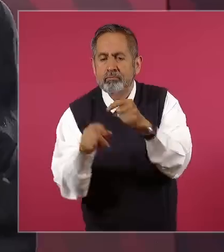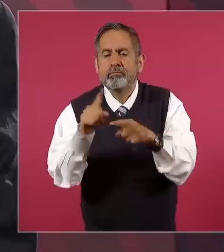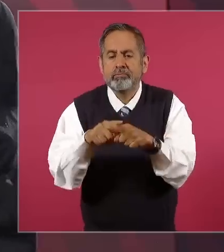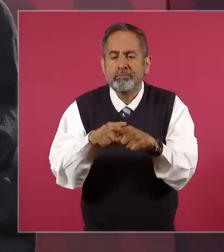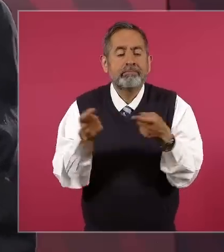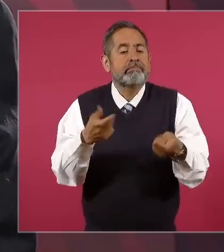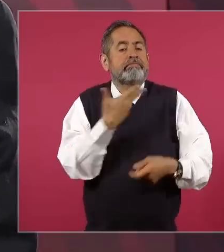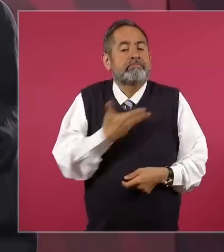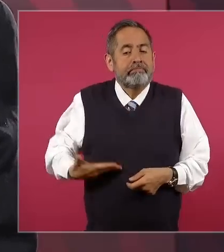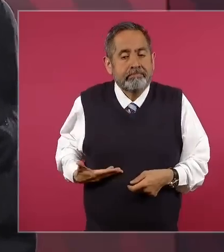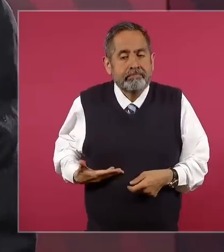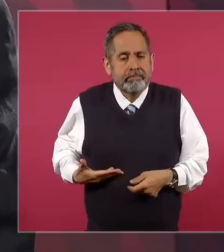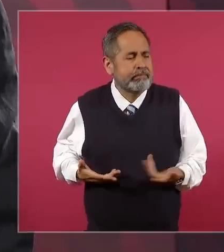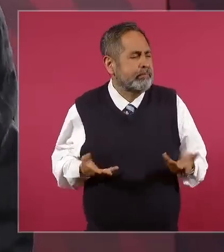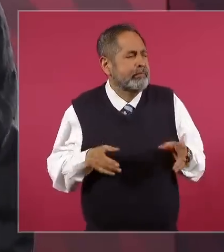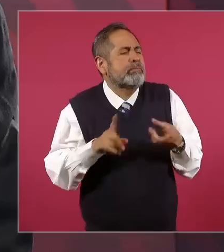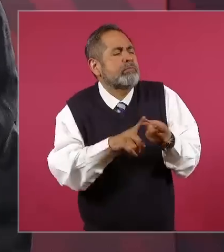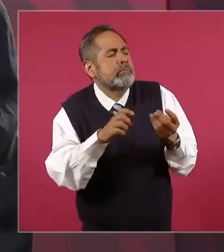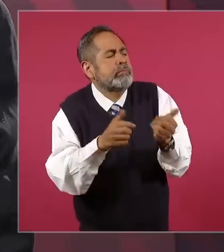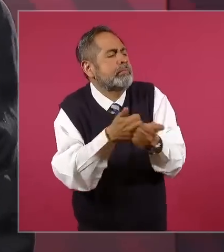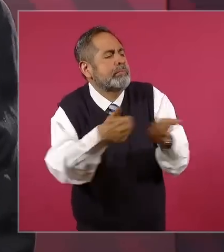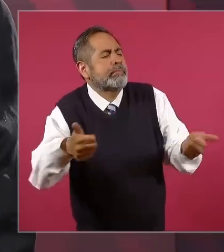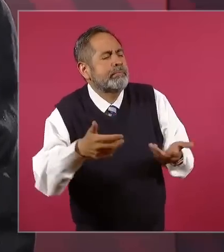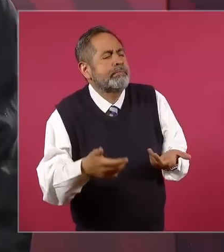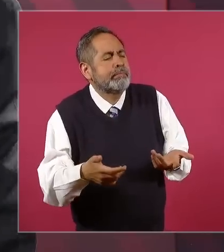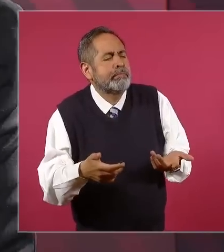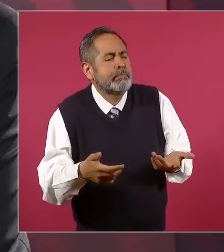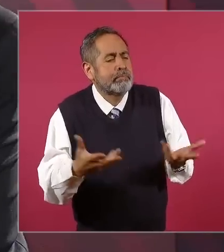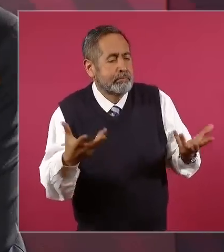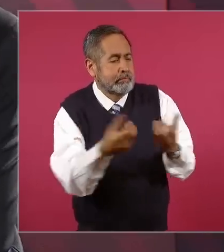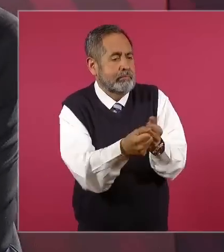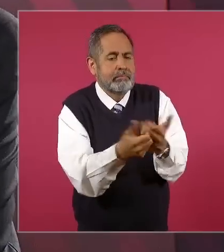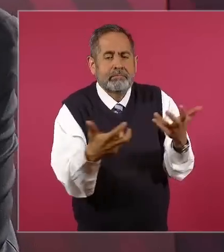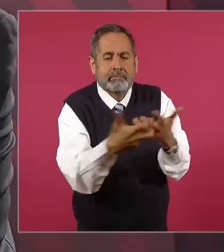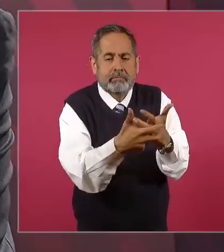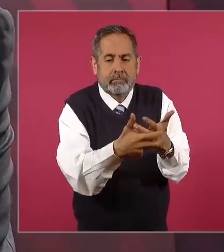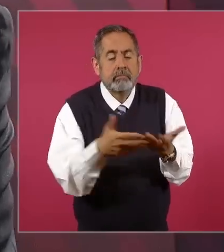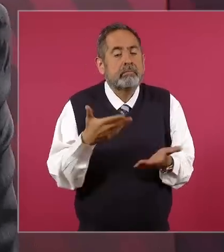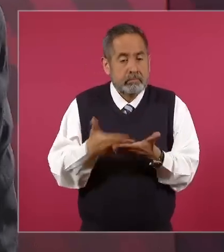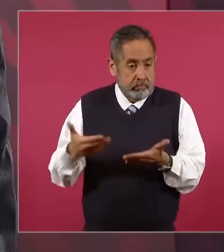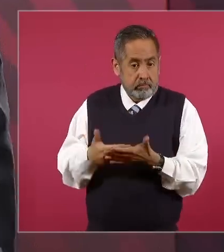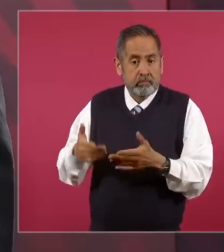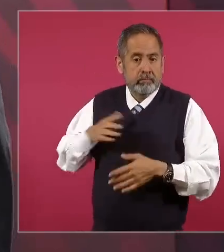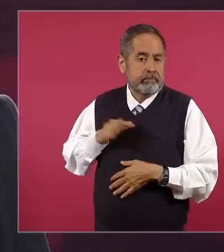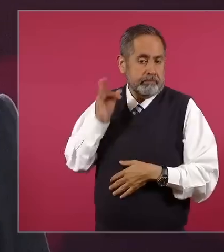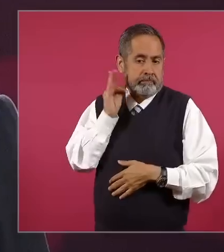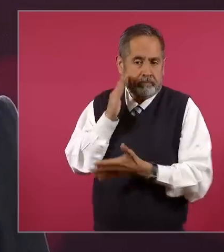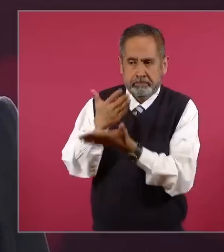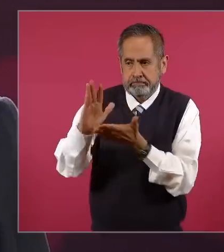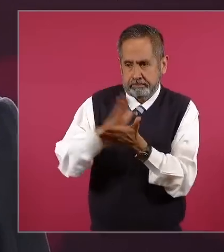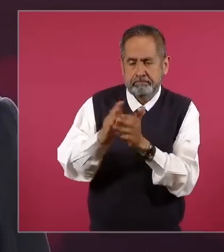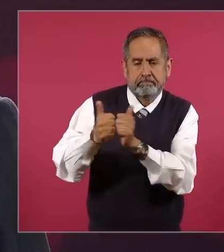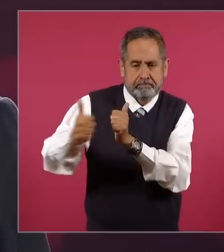Ejecutivo de manera directa, porque ahora la Fiscalía es autónoma.